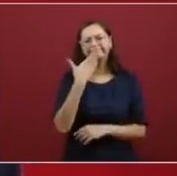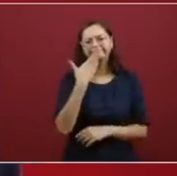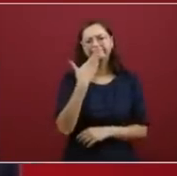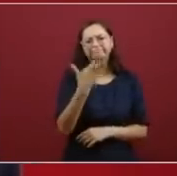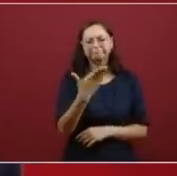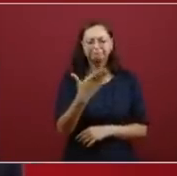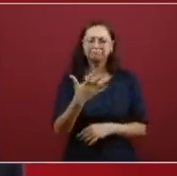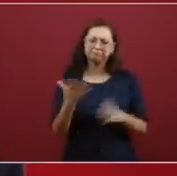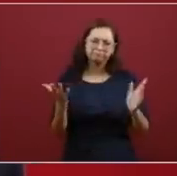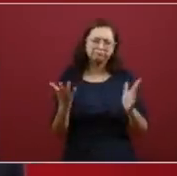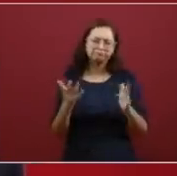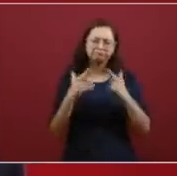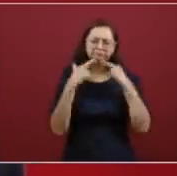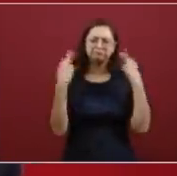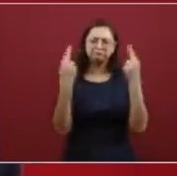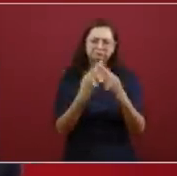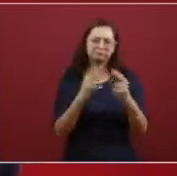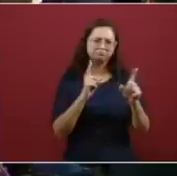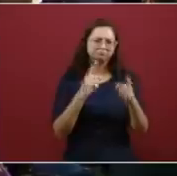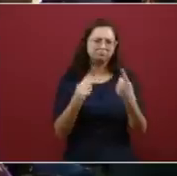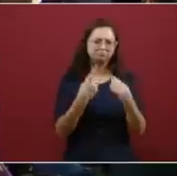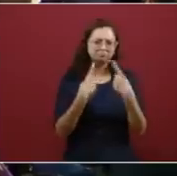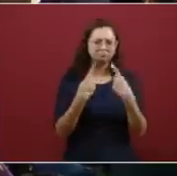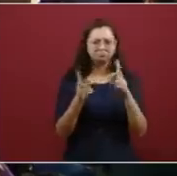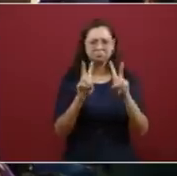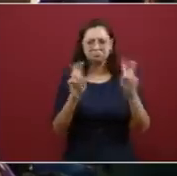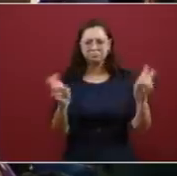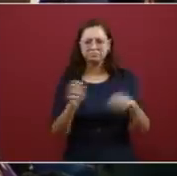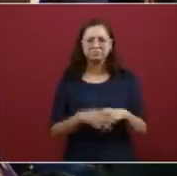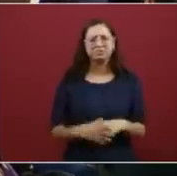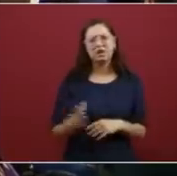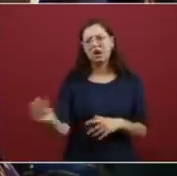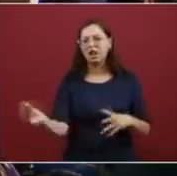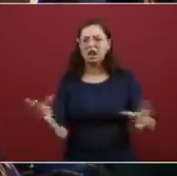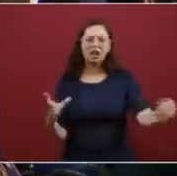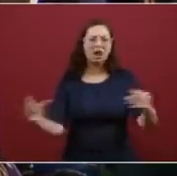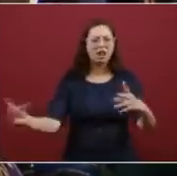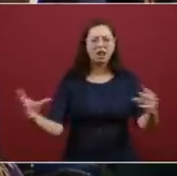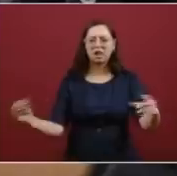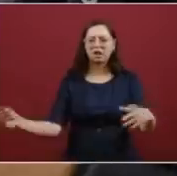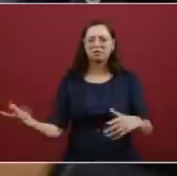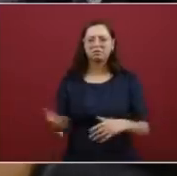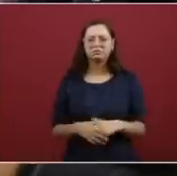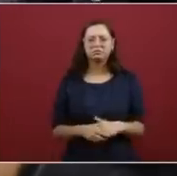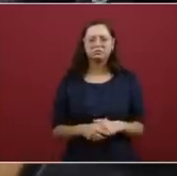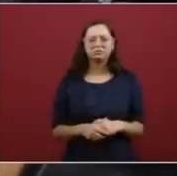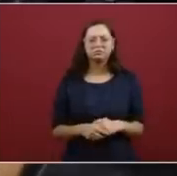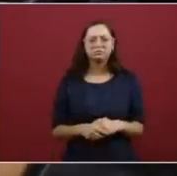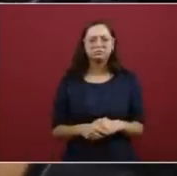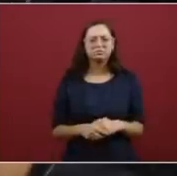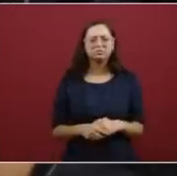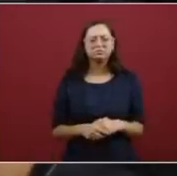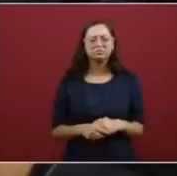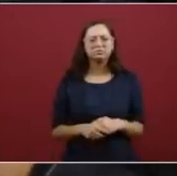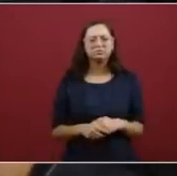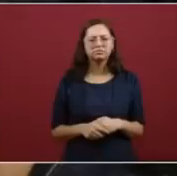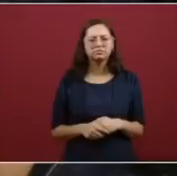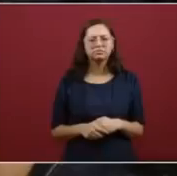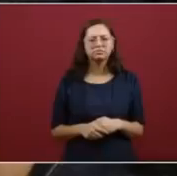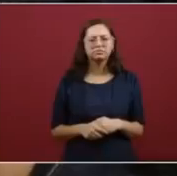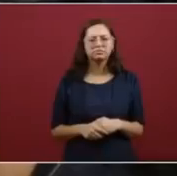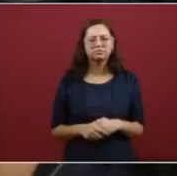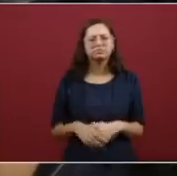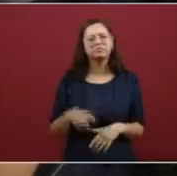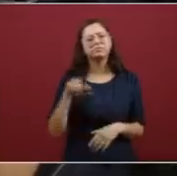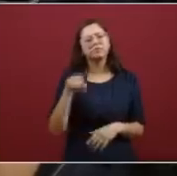debió esta reunión. ¿Por qué? Si nos puede decir en dónde se registraron estos avances y en dónde